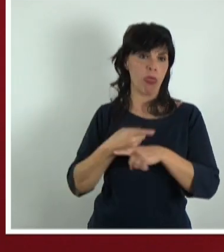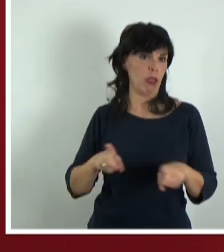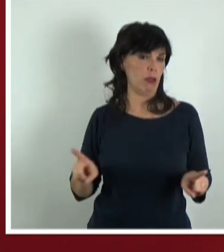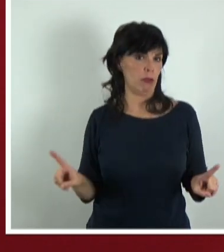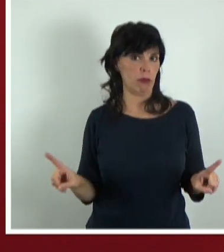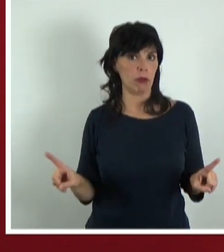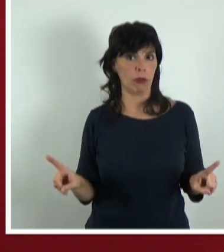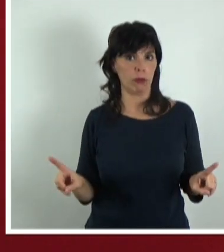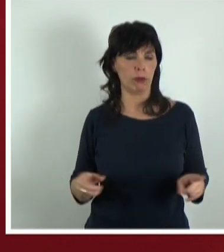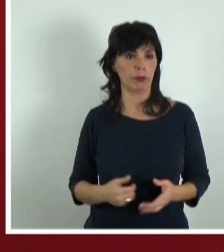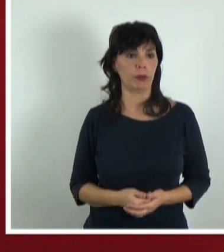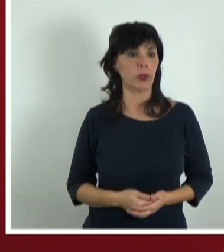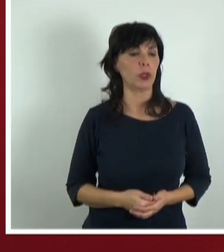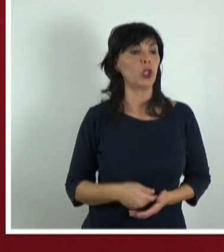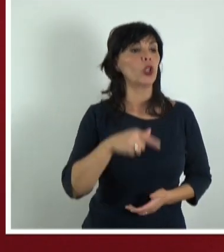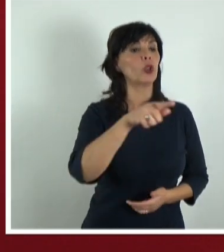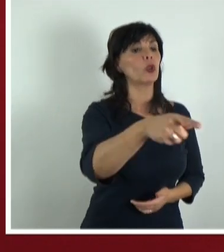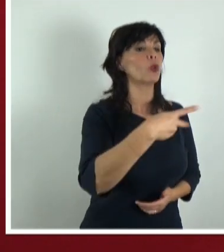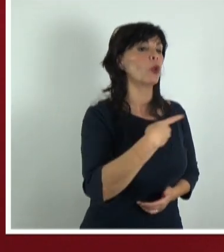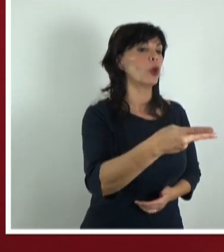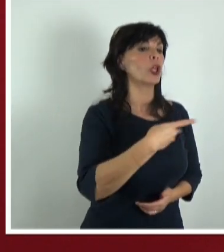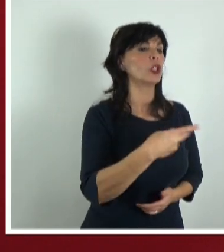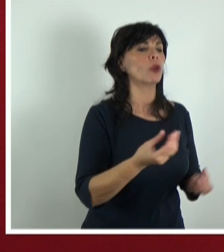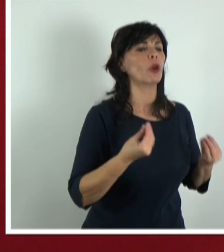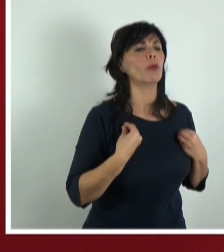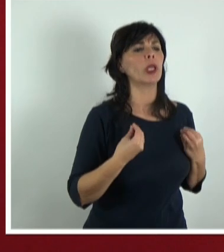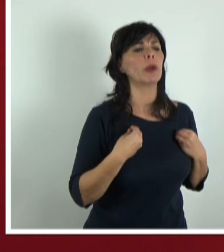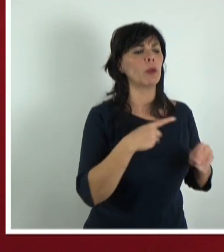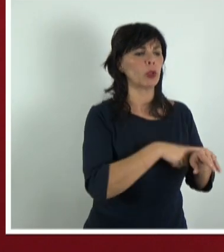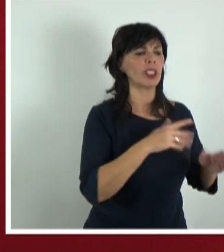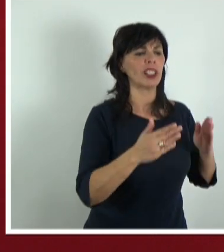Tú y yo vivimos en algo que se llama hoy.